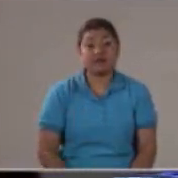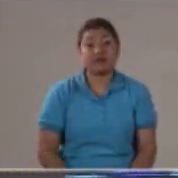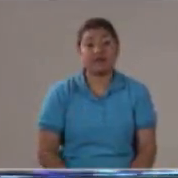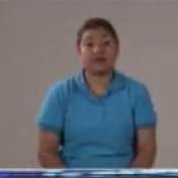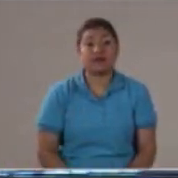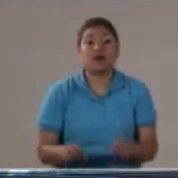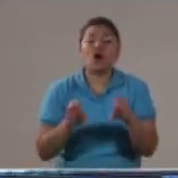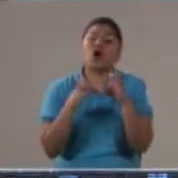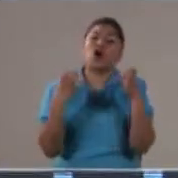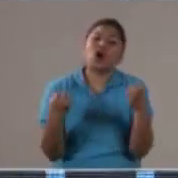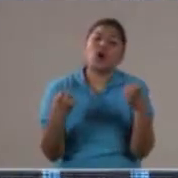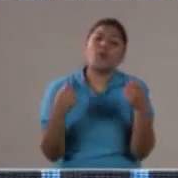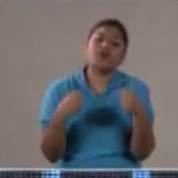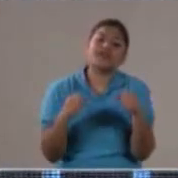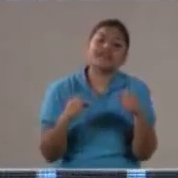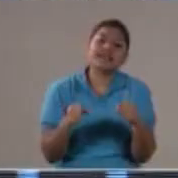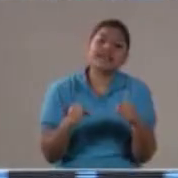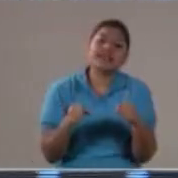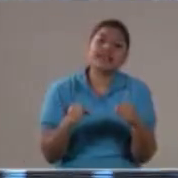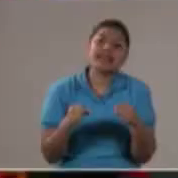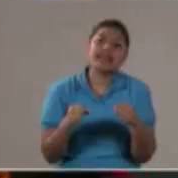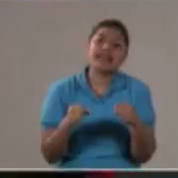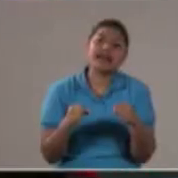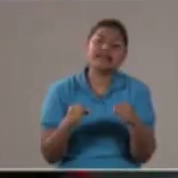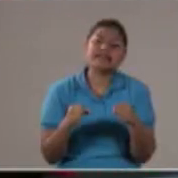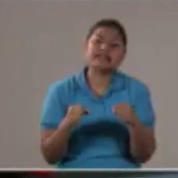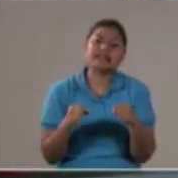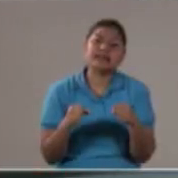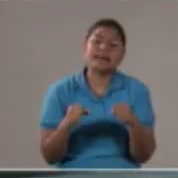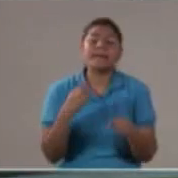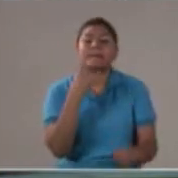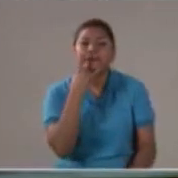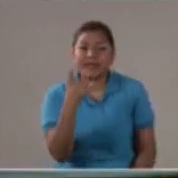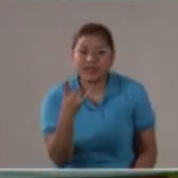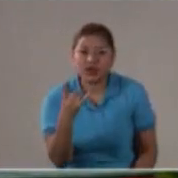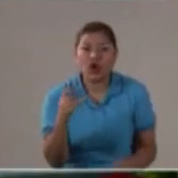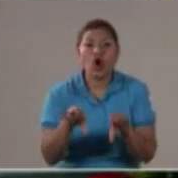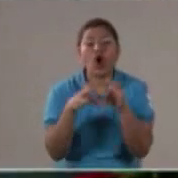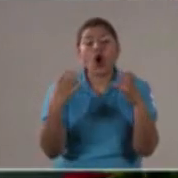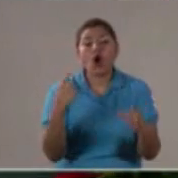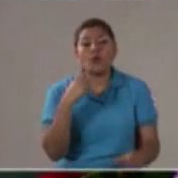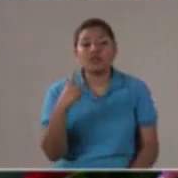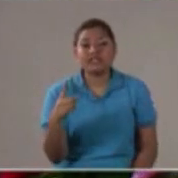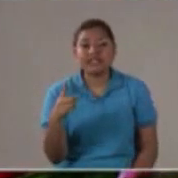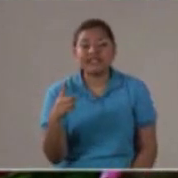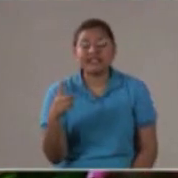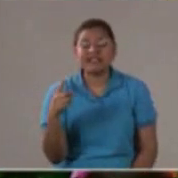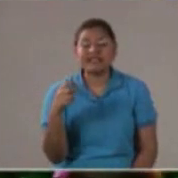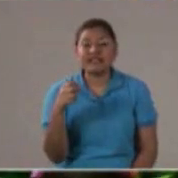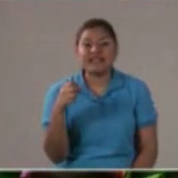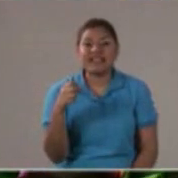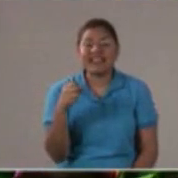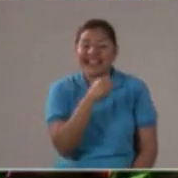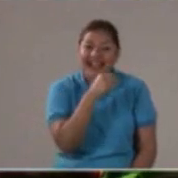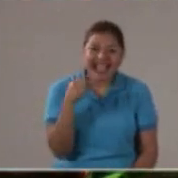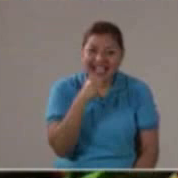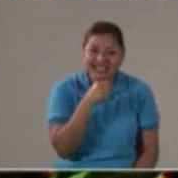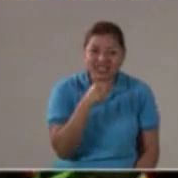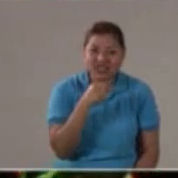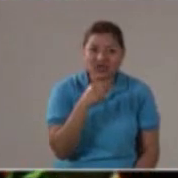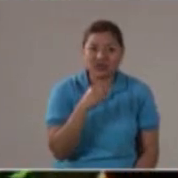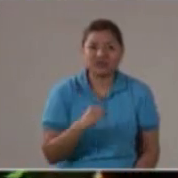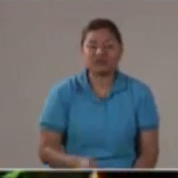¿Cómo se llama ese himno que cantábamos? Quiero volver a empezar. ¿Cómo decía? Quiero volver a... Denle un micrófono, por